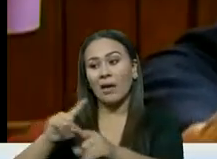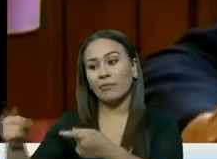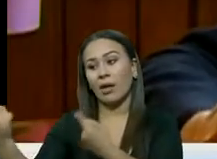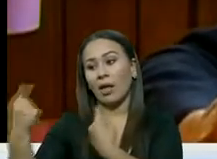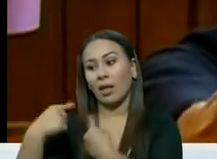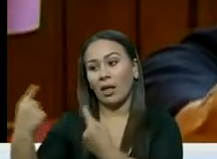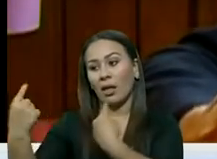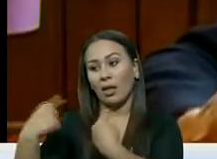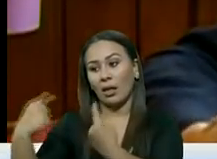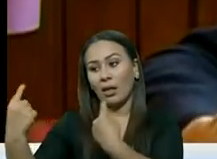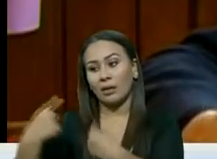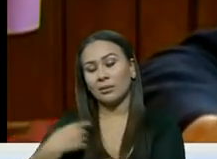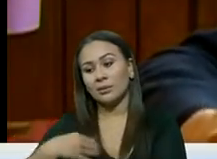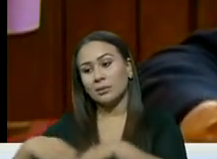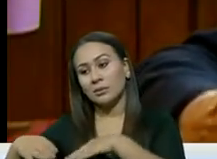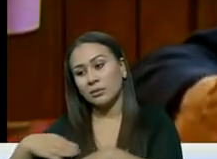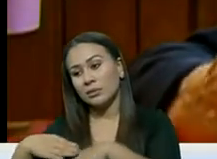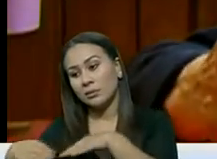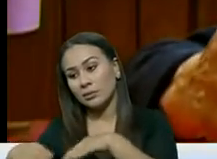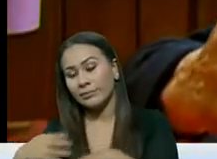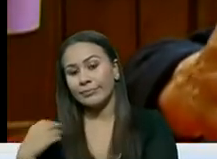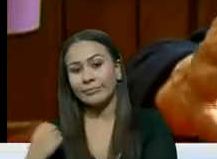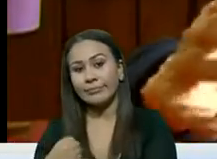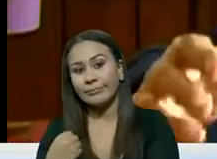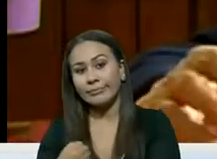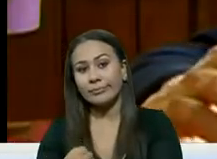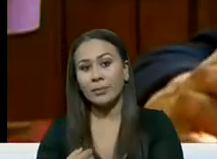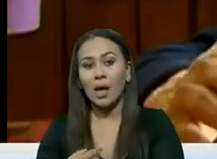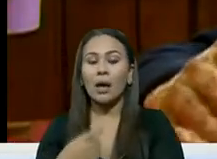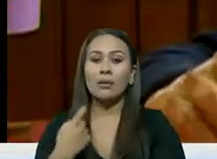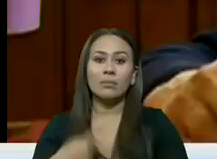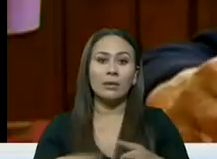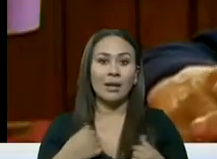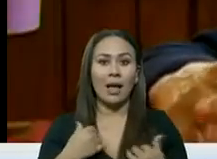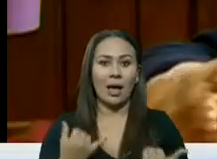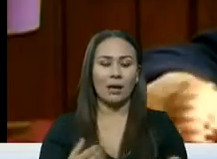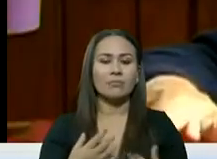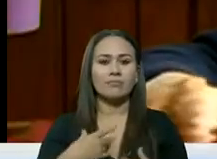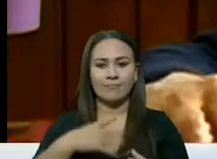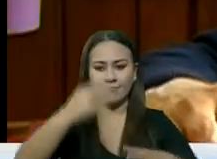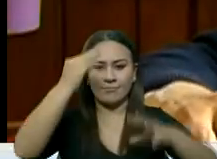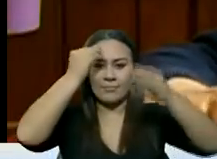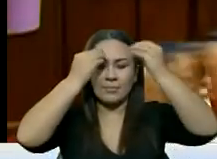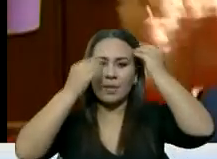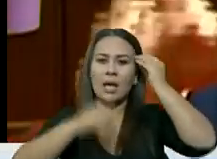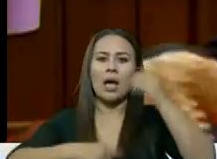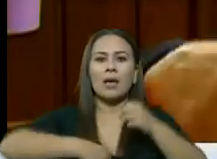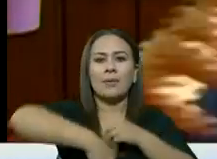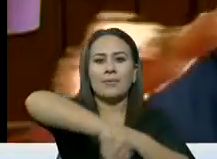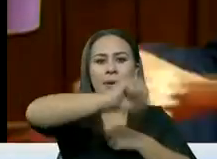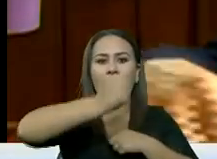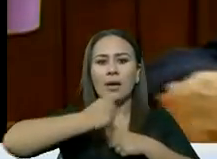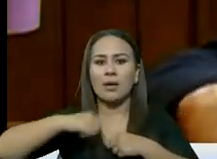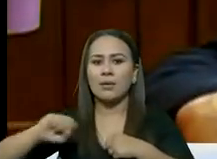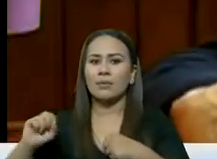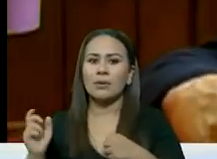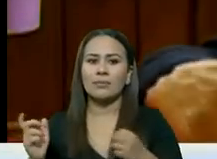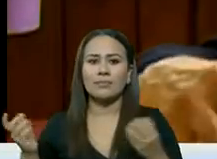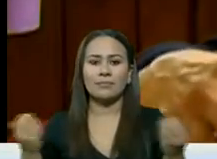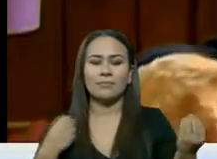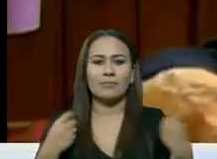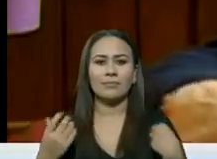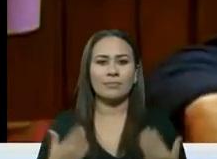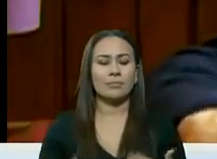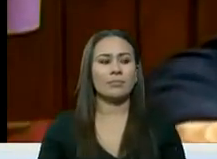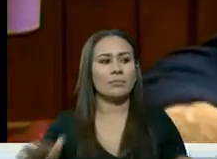otro elemento, y de hecho la gente empezaba, los jóvenes, a emigrar a Pascuales. Hay